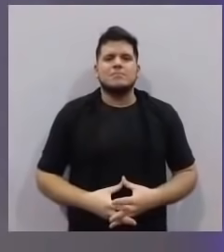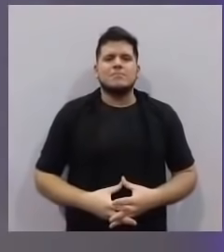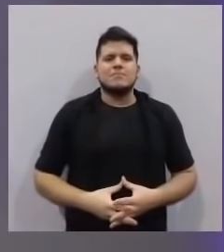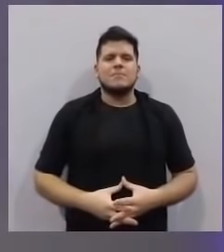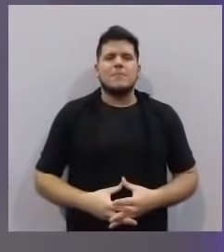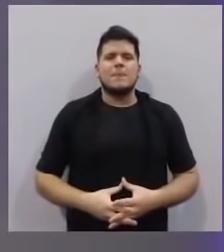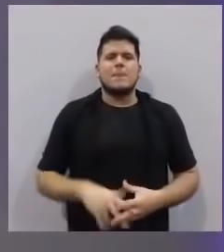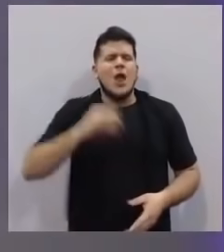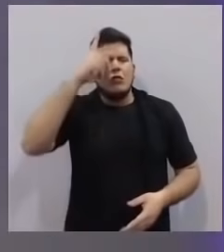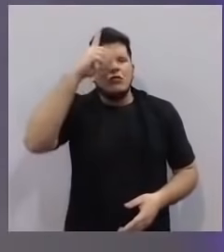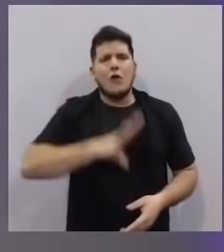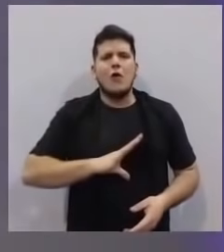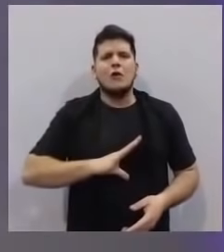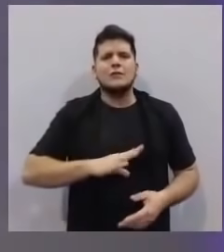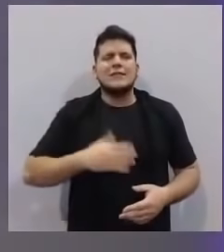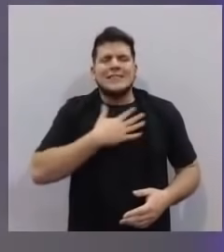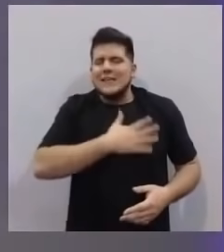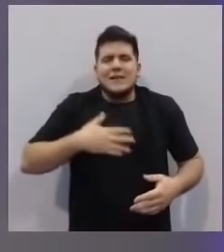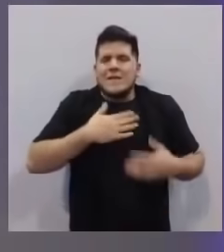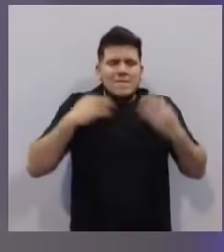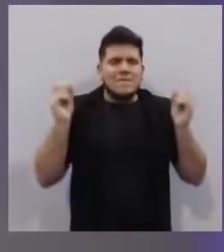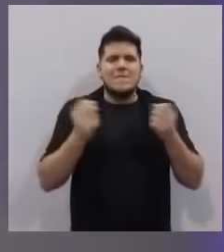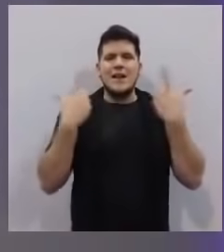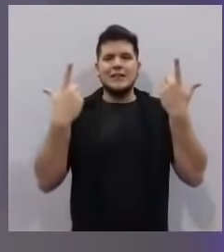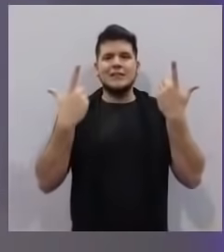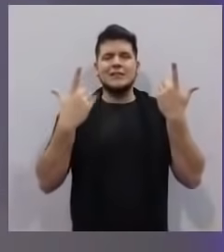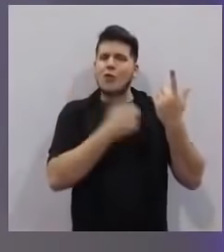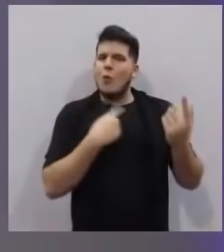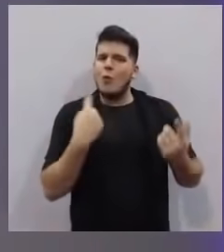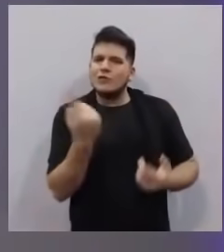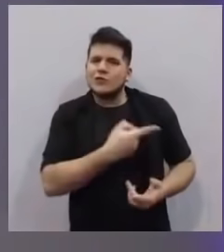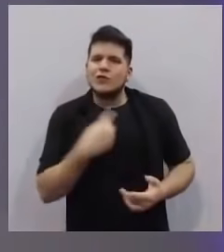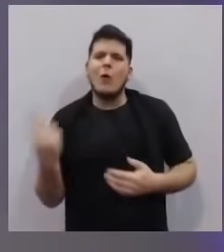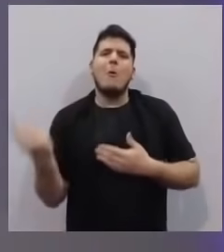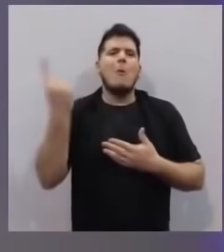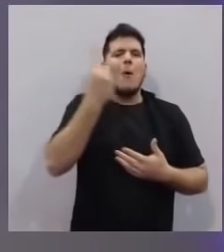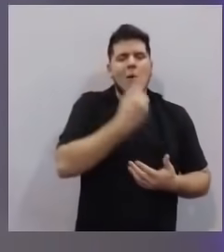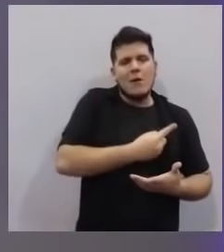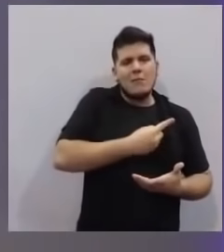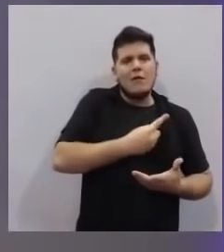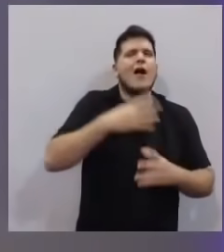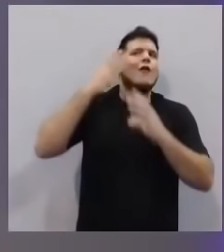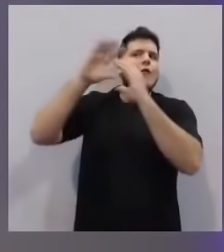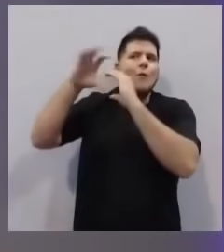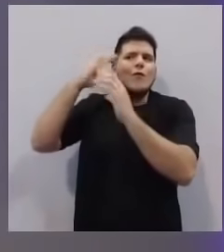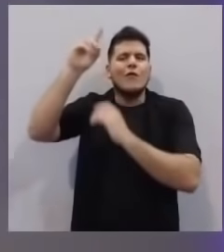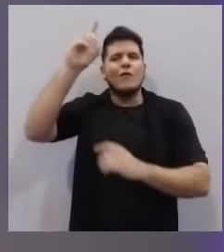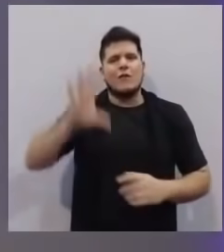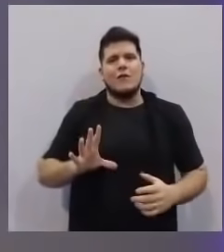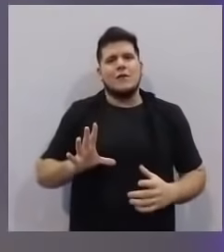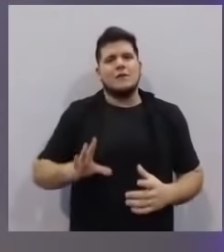había sido atrapado por el enemigo pero lo alcanzó la gracia le alcanzó el poder y volvió a